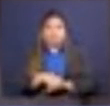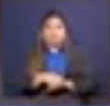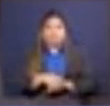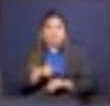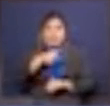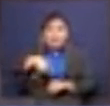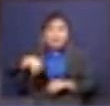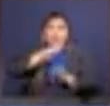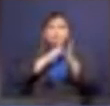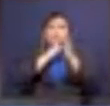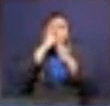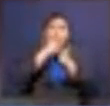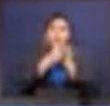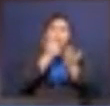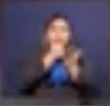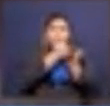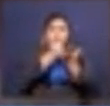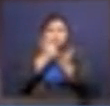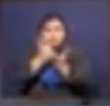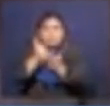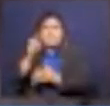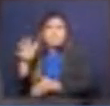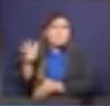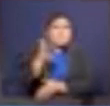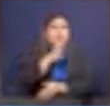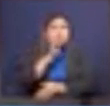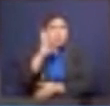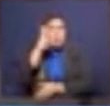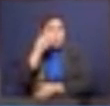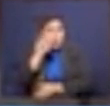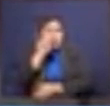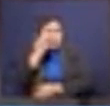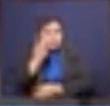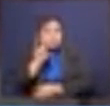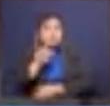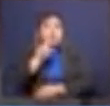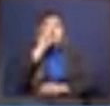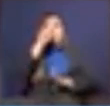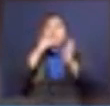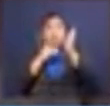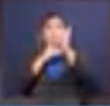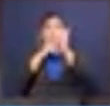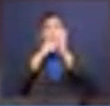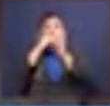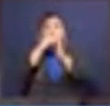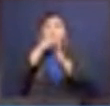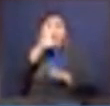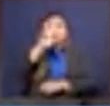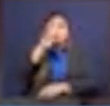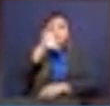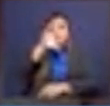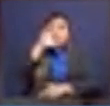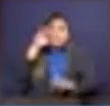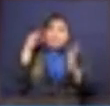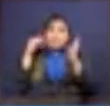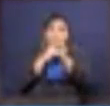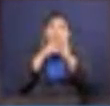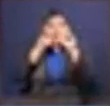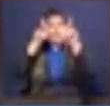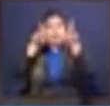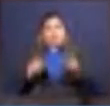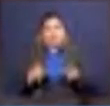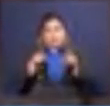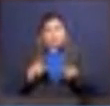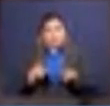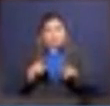Este programa beneficia alrededor de 1.600.000 personas y